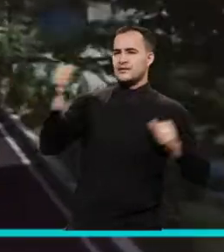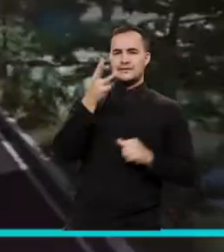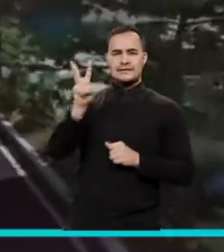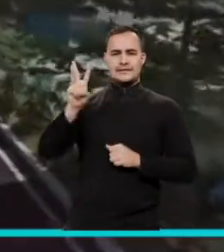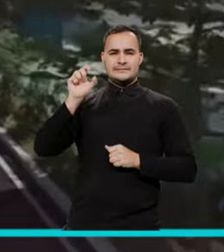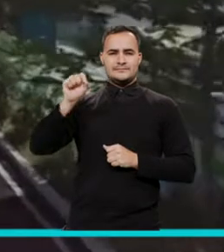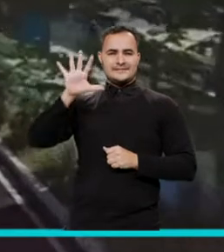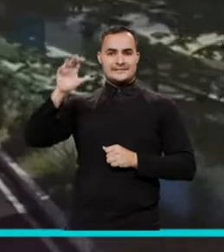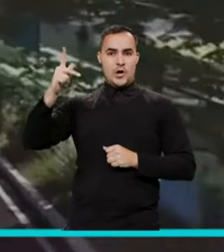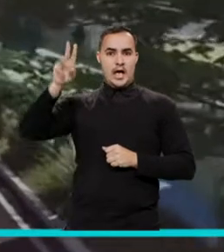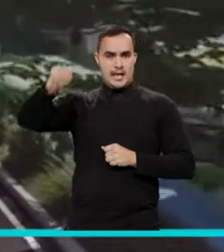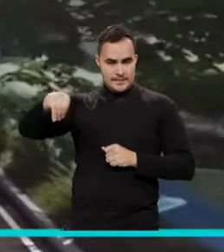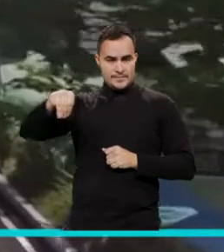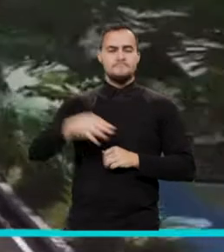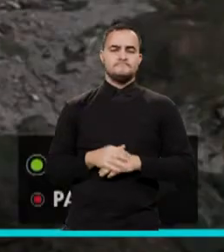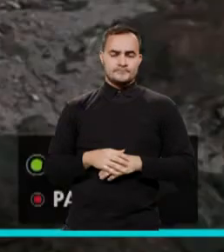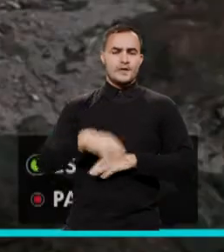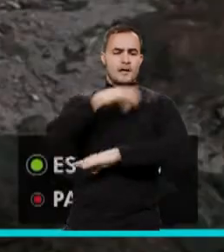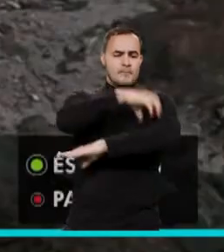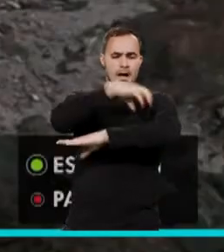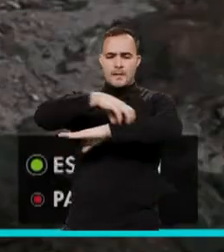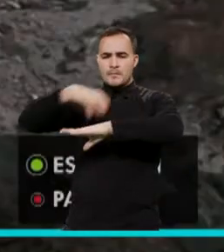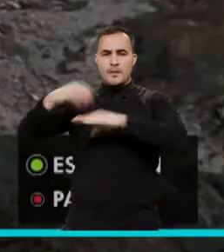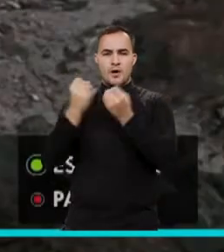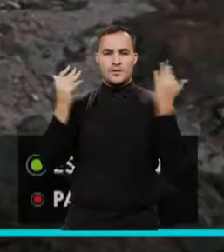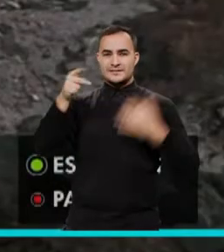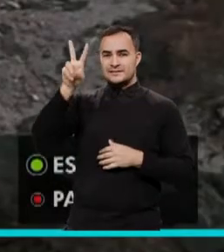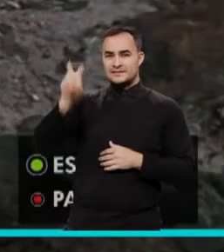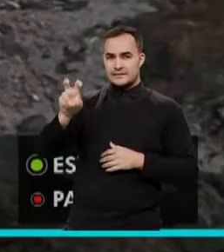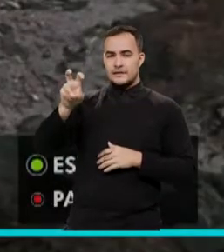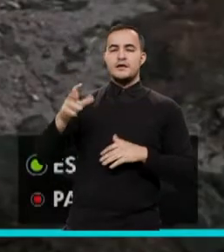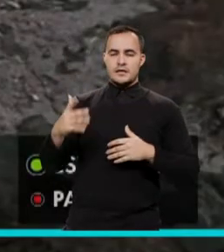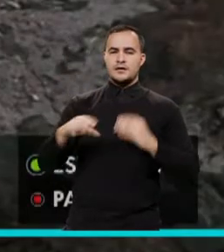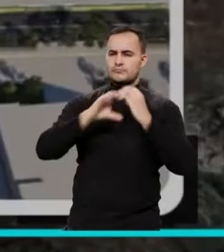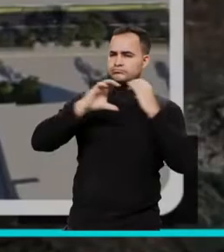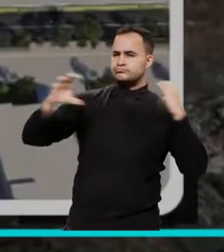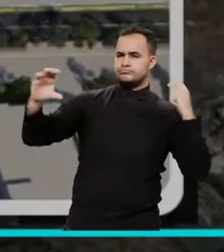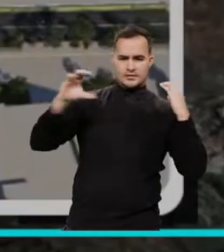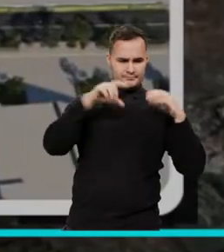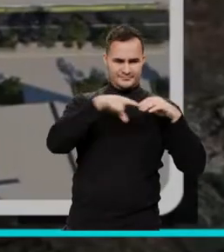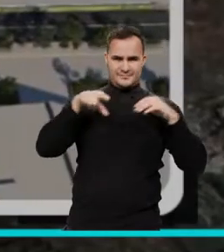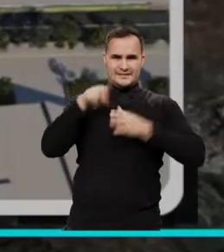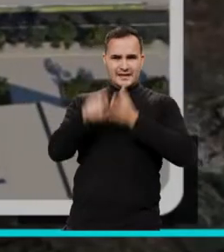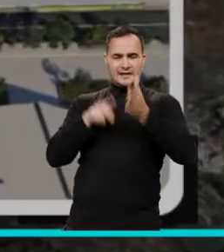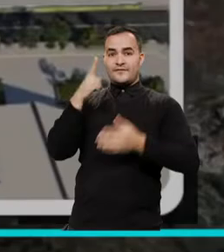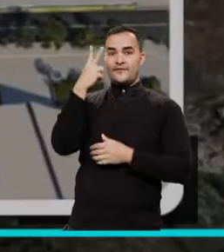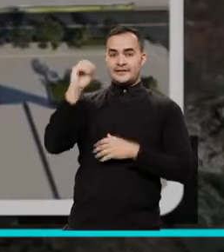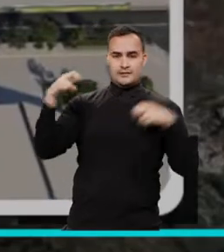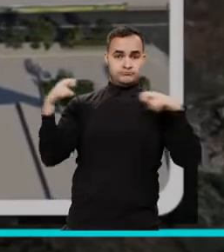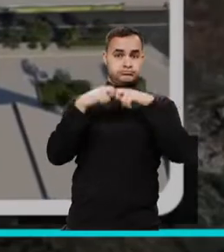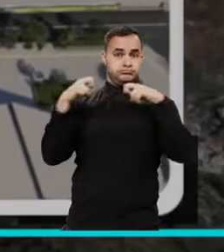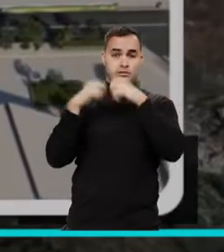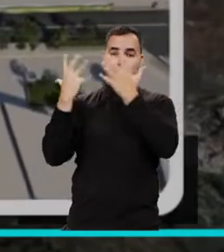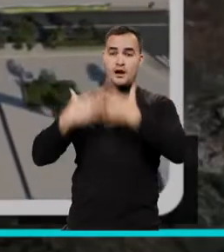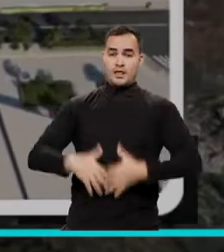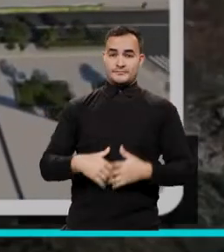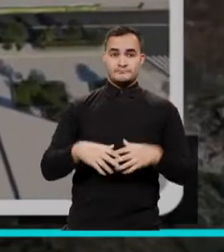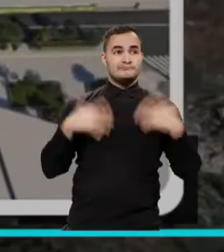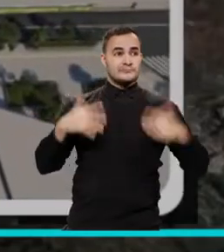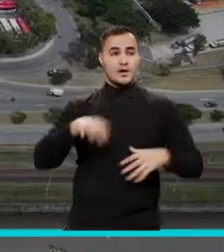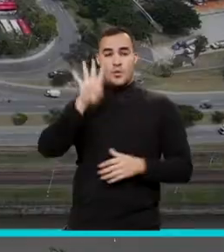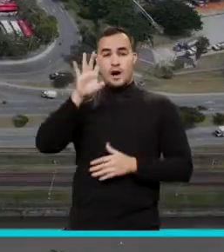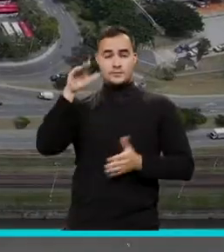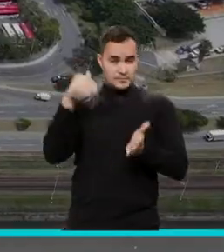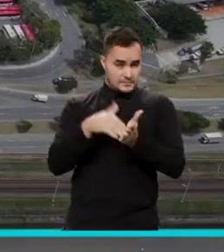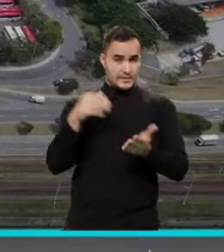13.5 kilómetros. Contará con 17 estaciones y 20 trenes eléctricos. Además, reducirá la emisión de 4.8